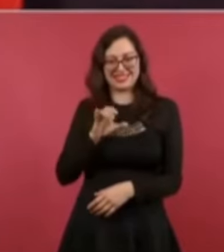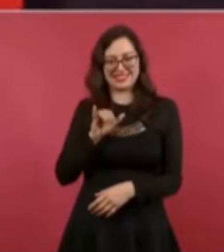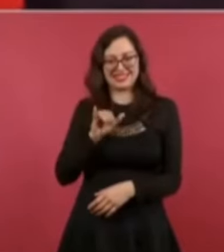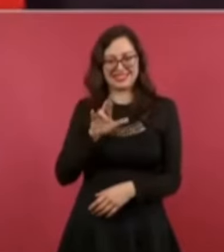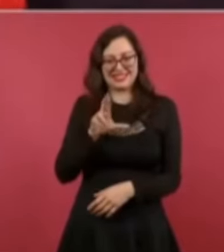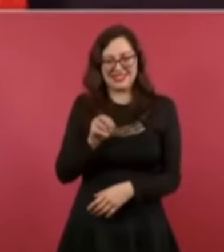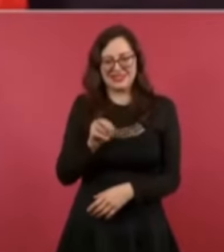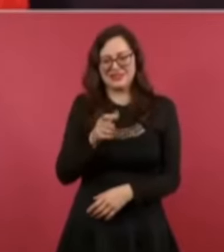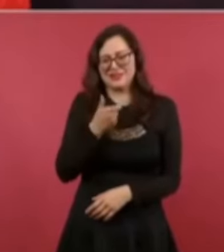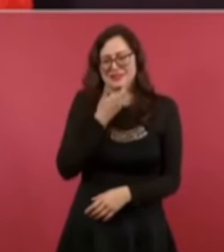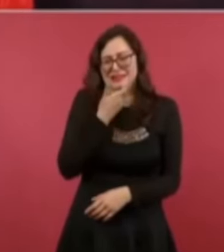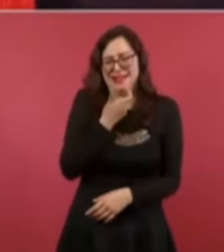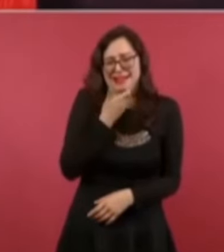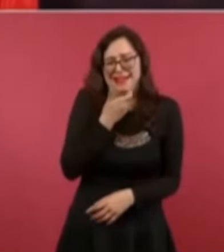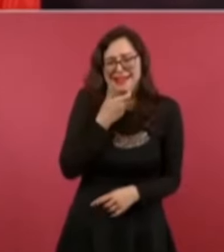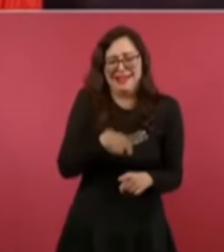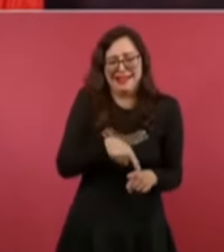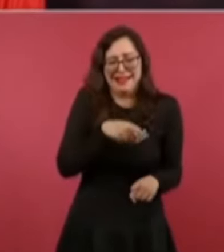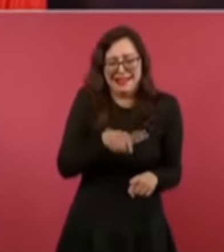porque